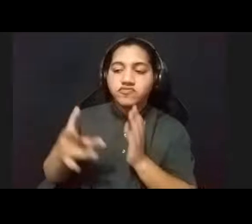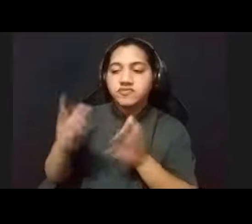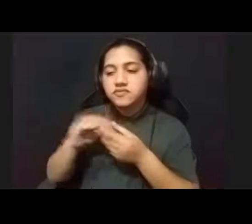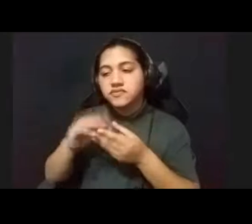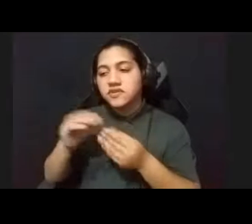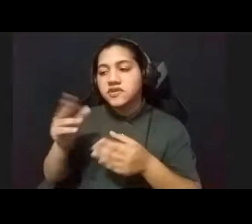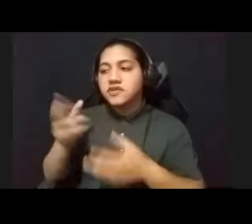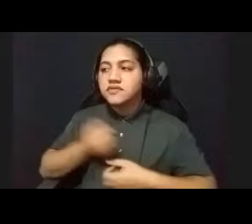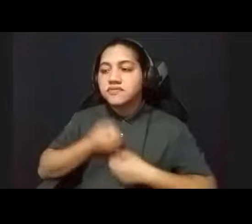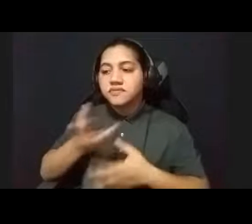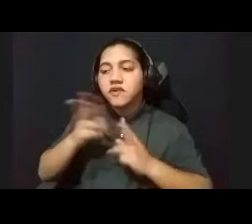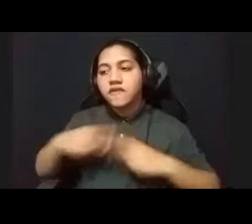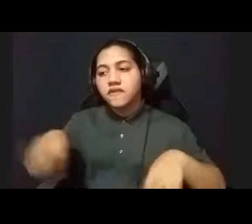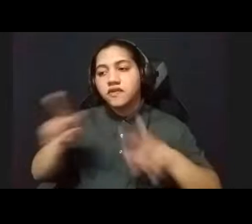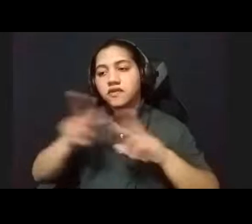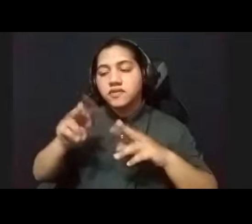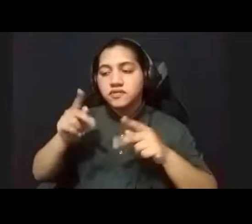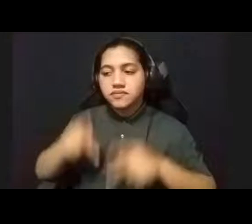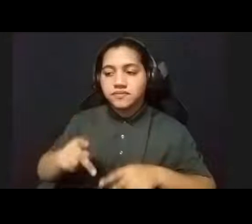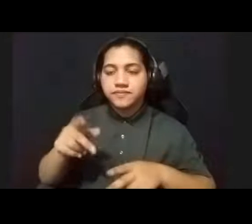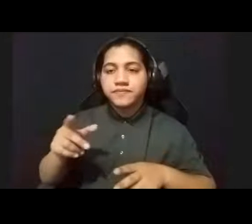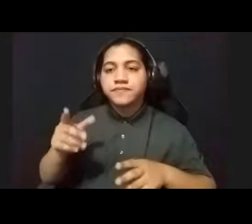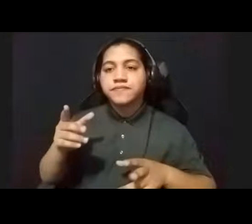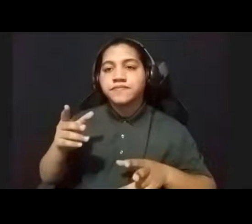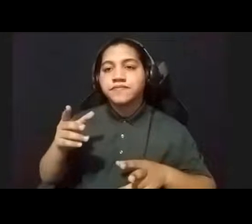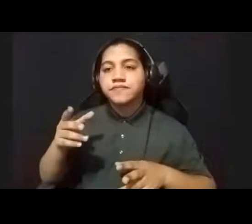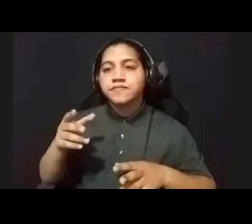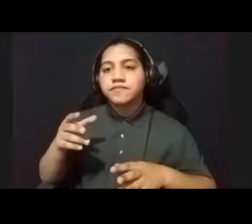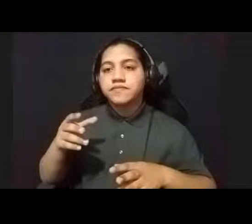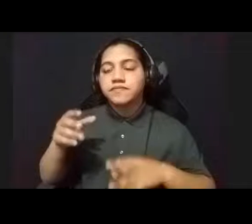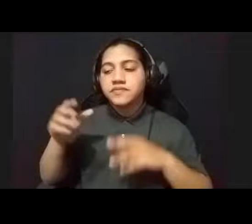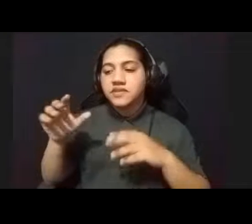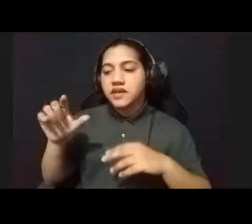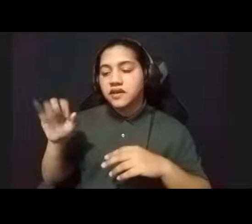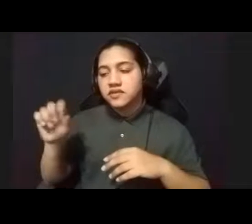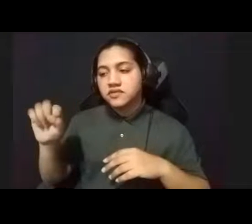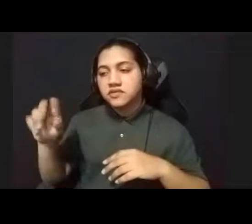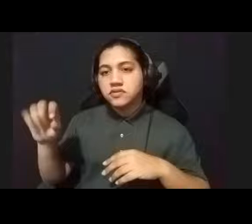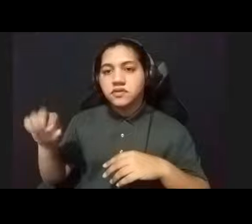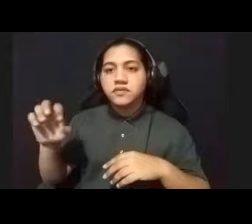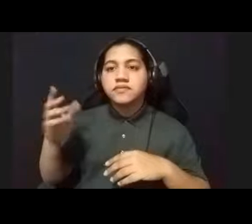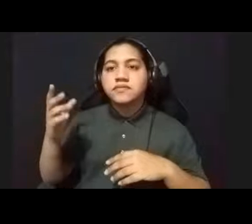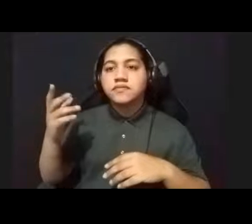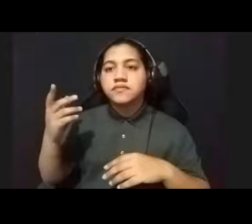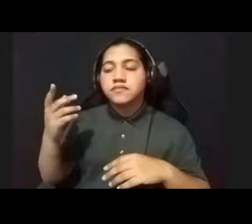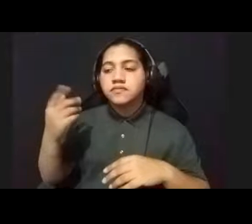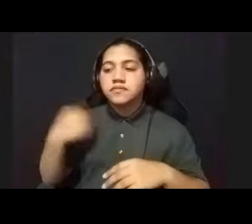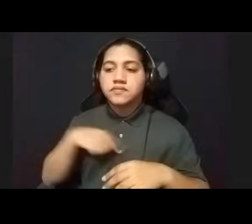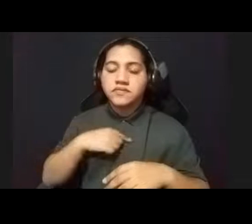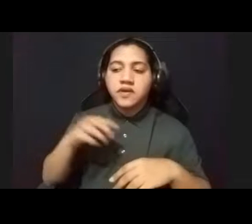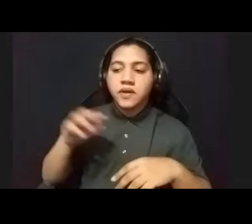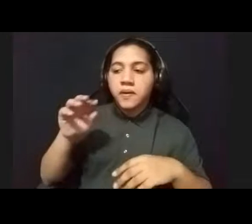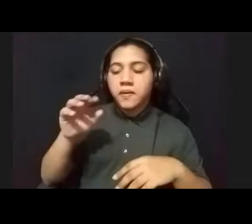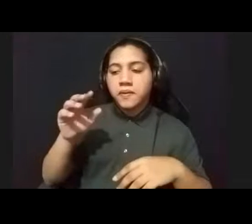valores del narrador. La travesía de Kale Soske, conocida por nosotros como Martina, fue